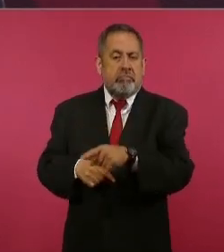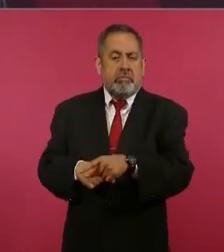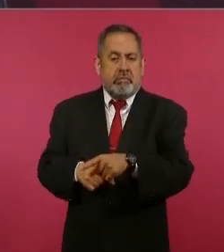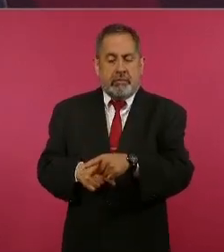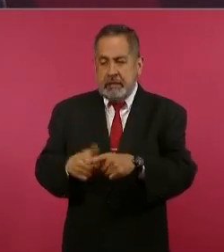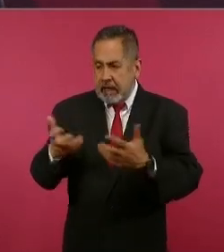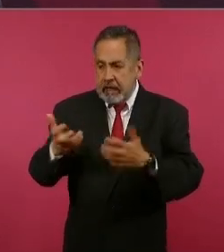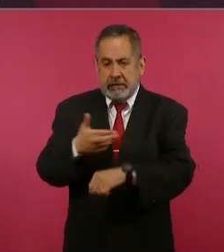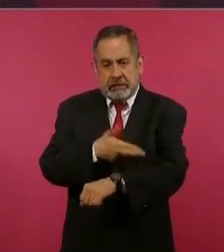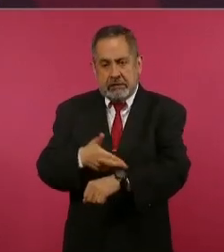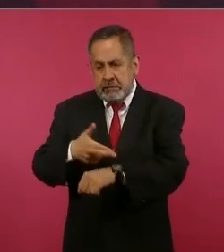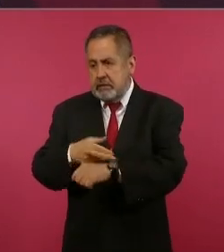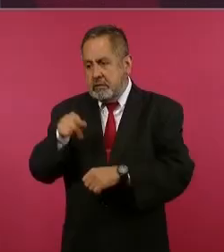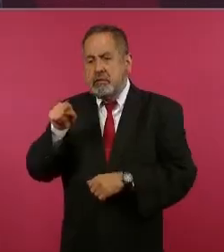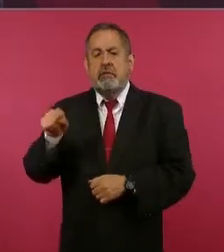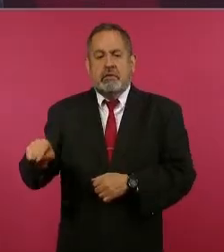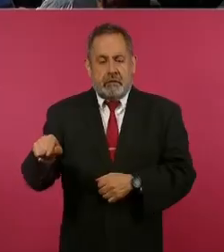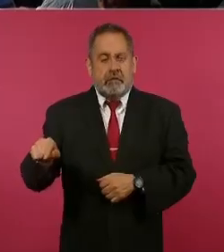haciendo